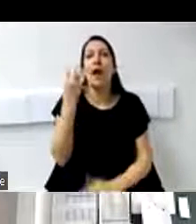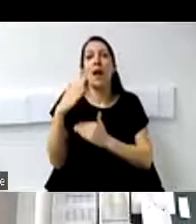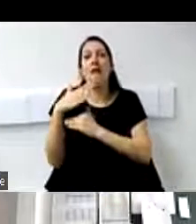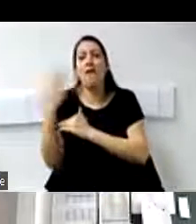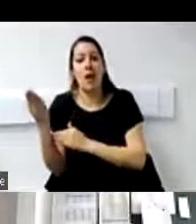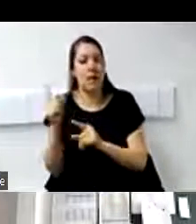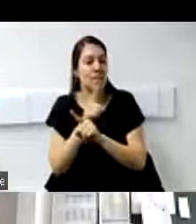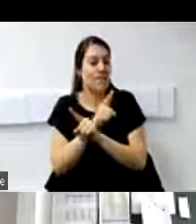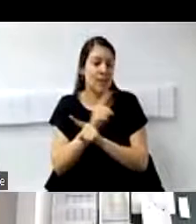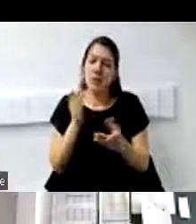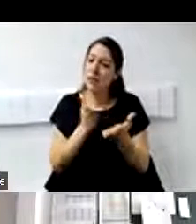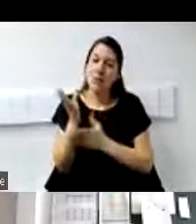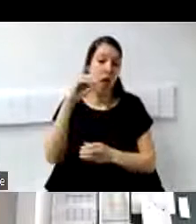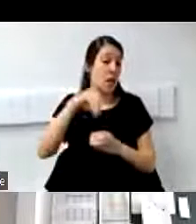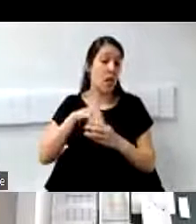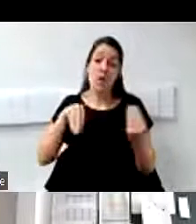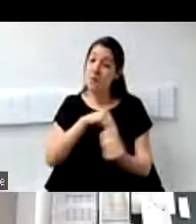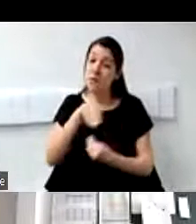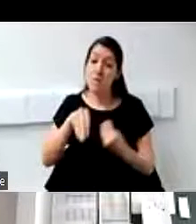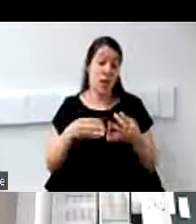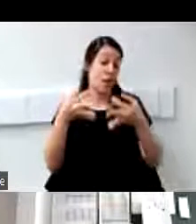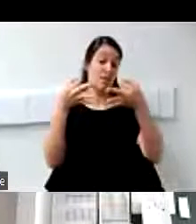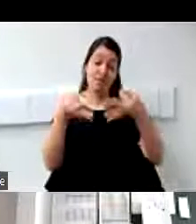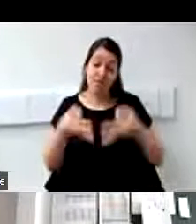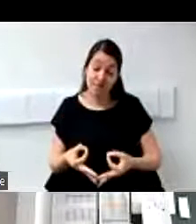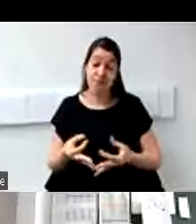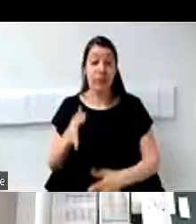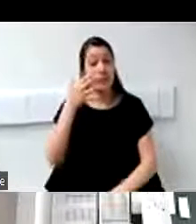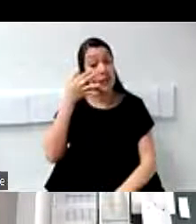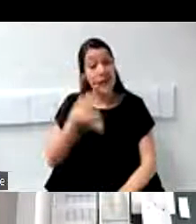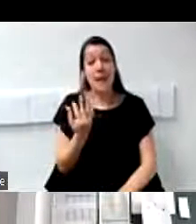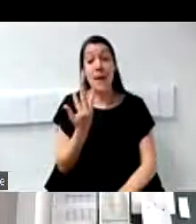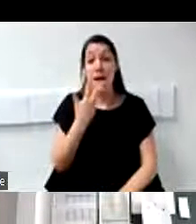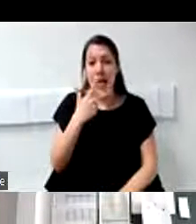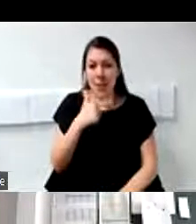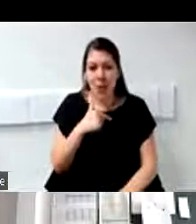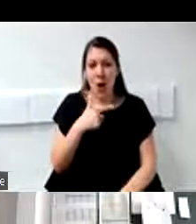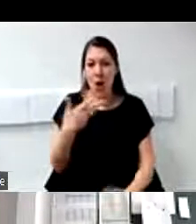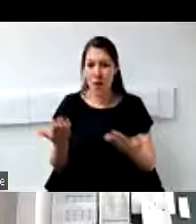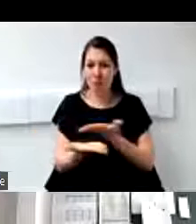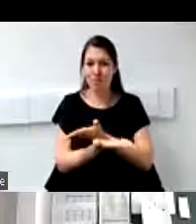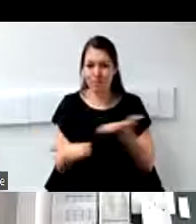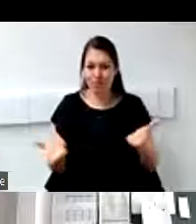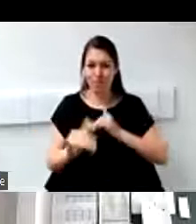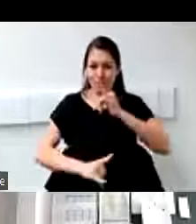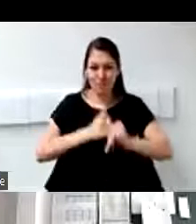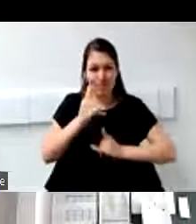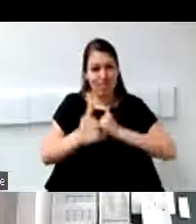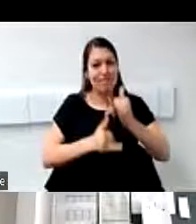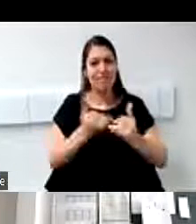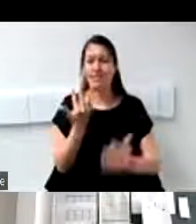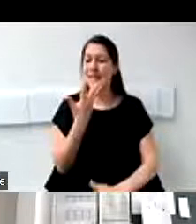buscar cercanamente. La verdad es que me encantó la presentación, Meré,